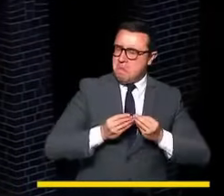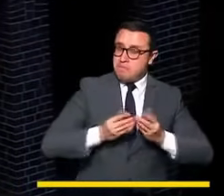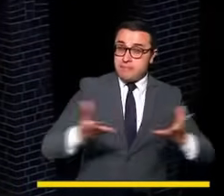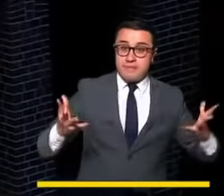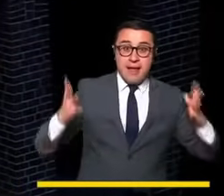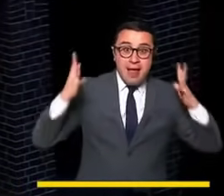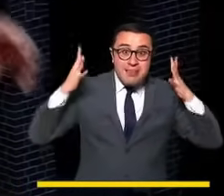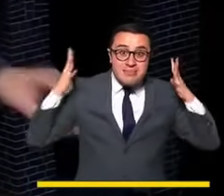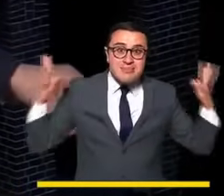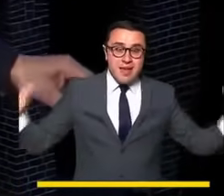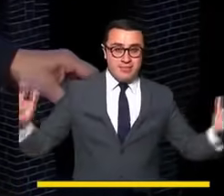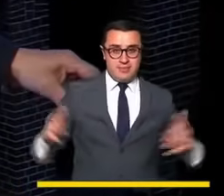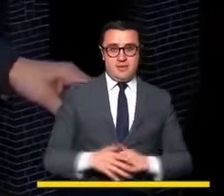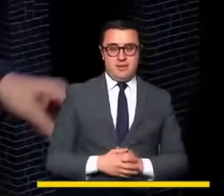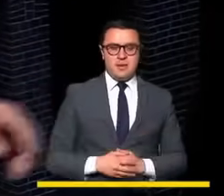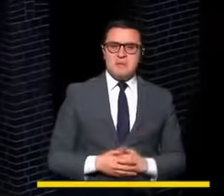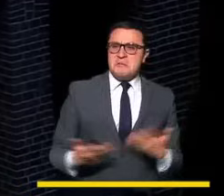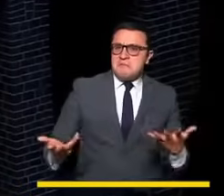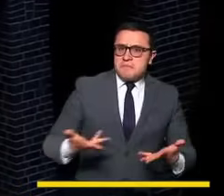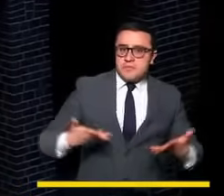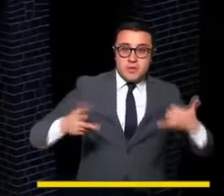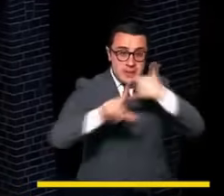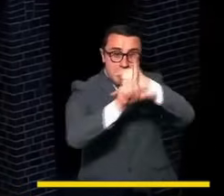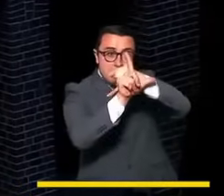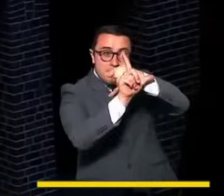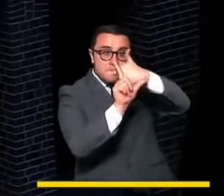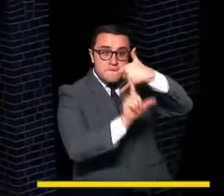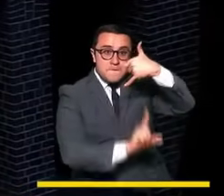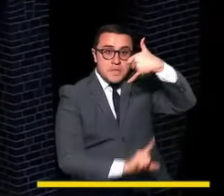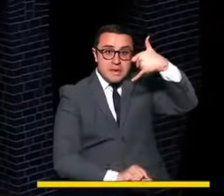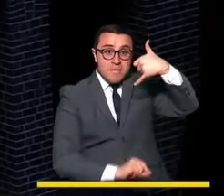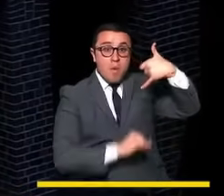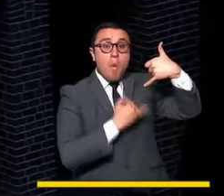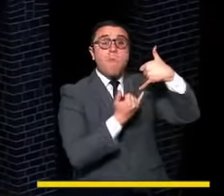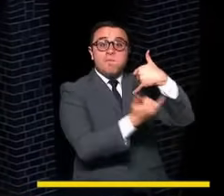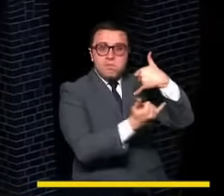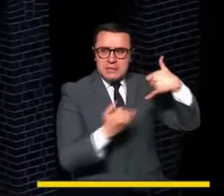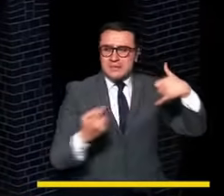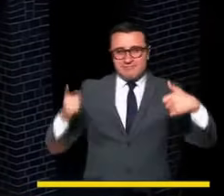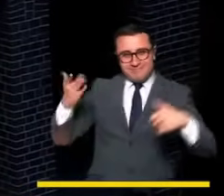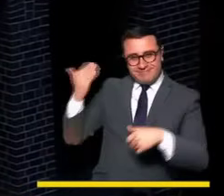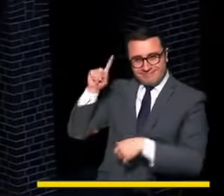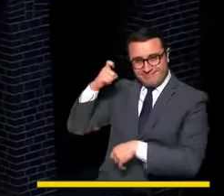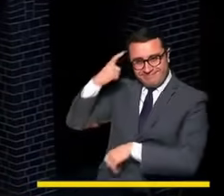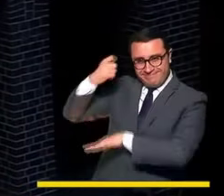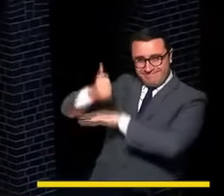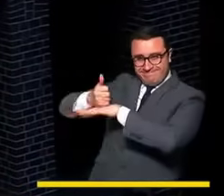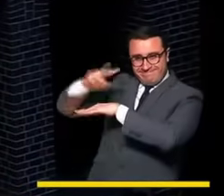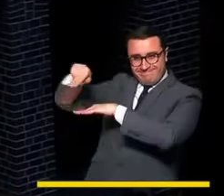biodiversidad de Colombia está en toda la litoral pacífico, que hoy son zonas